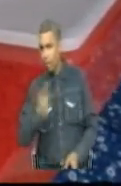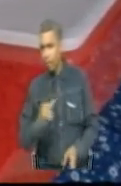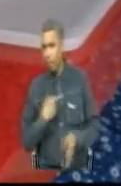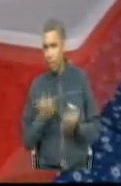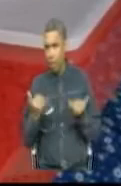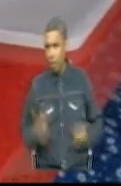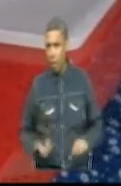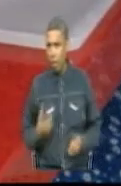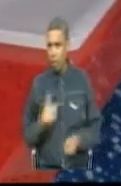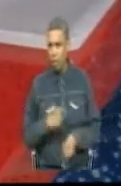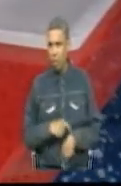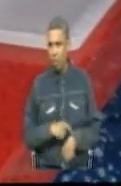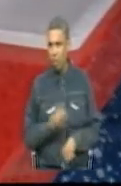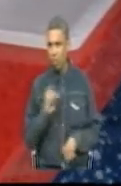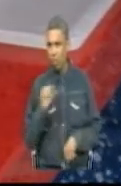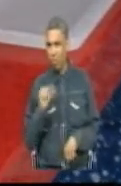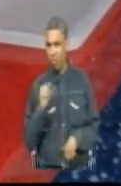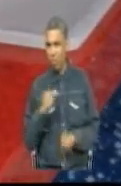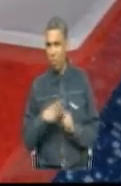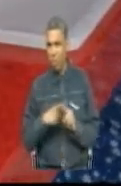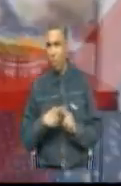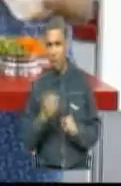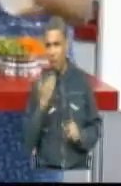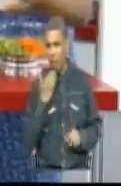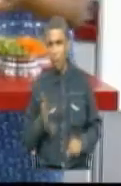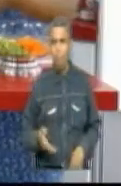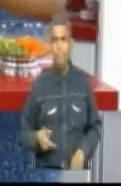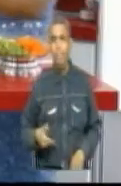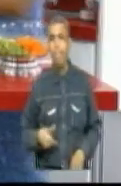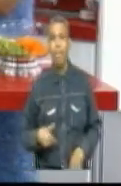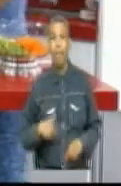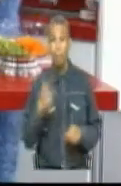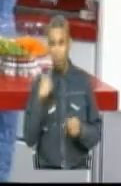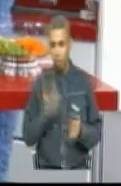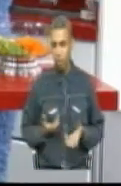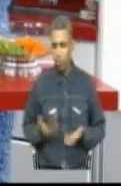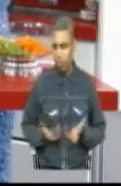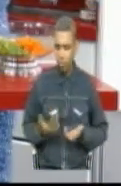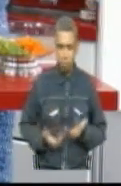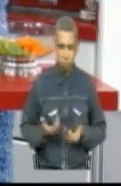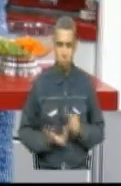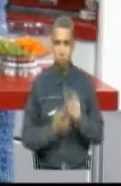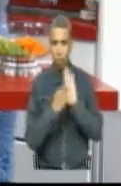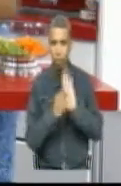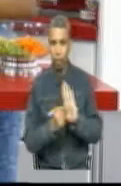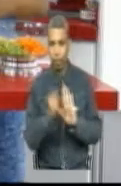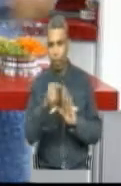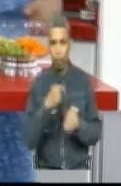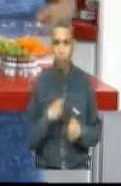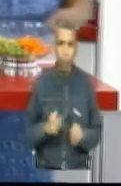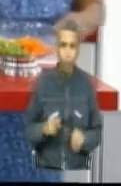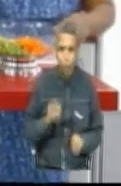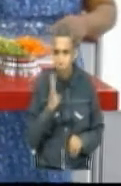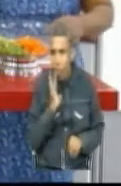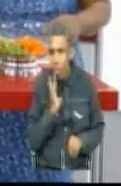programa está como para antojarse para almorzar para una merienda y ensalada está perfecta